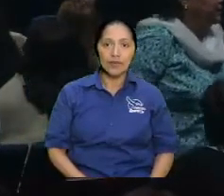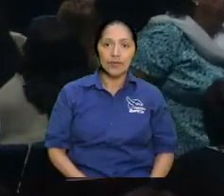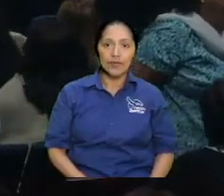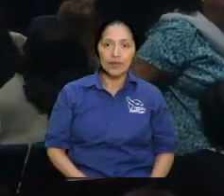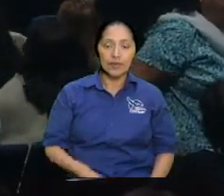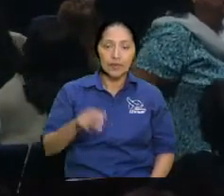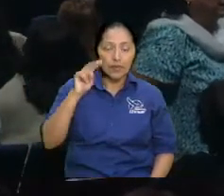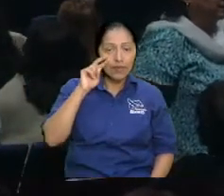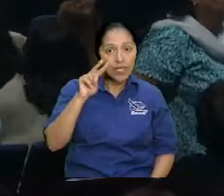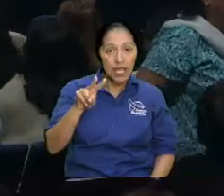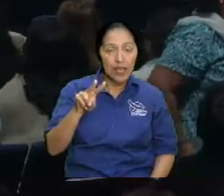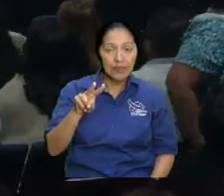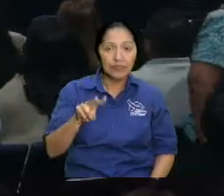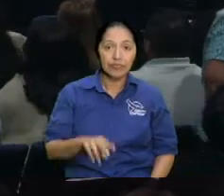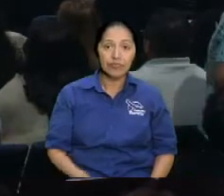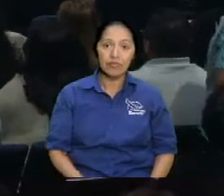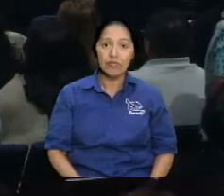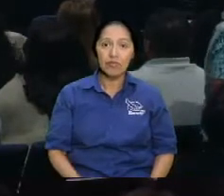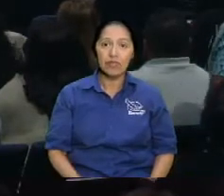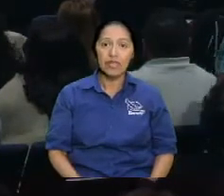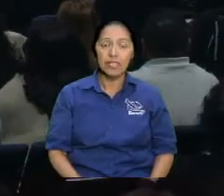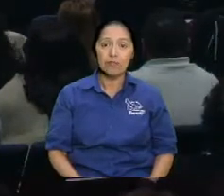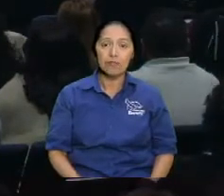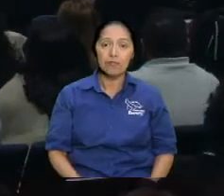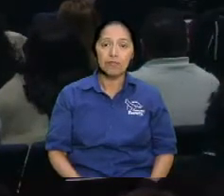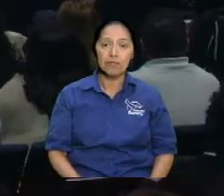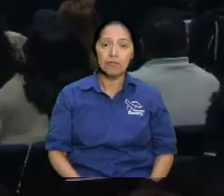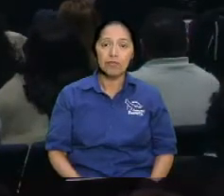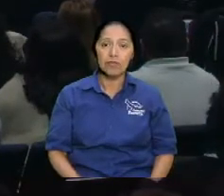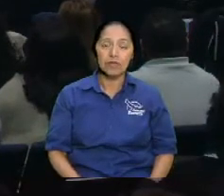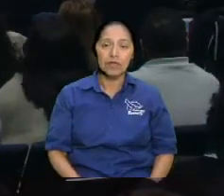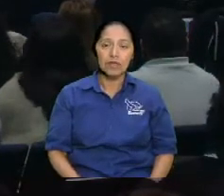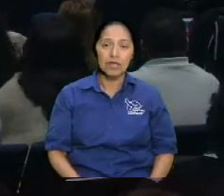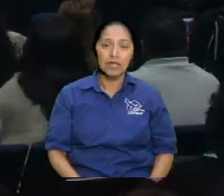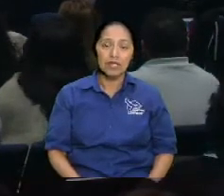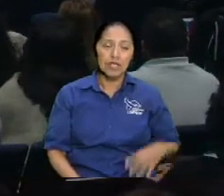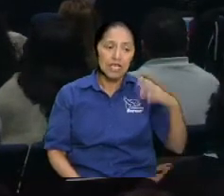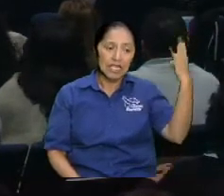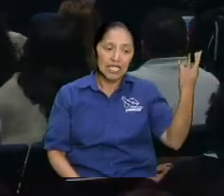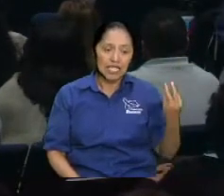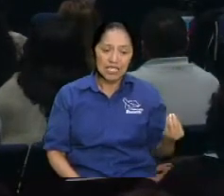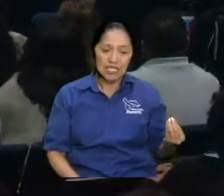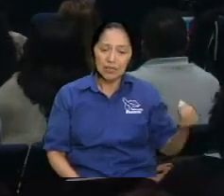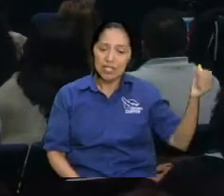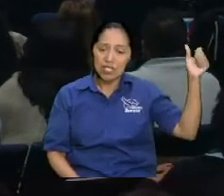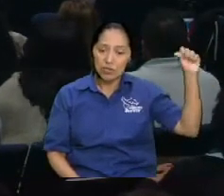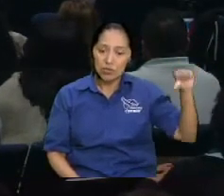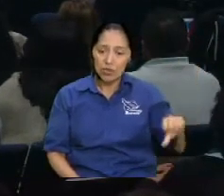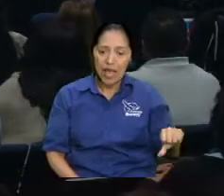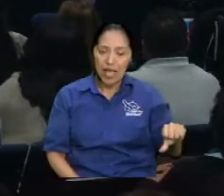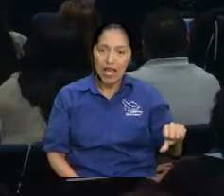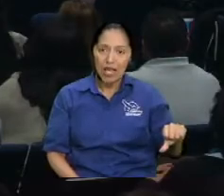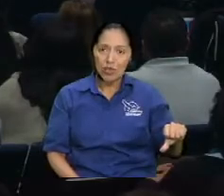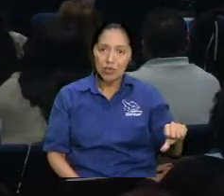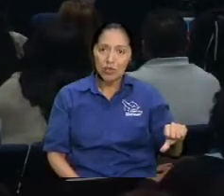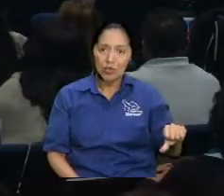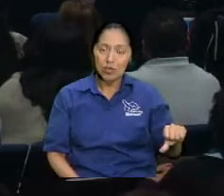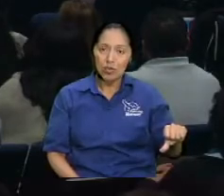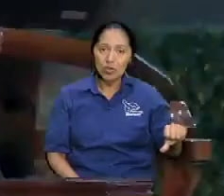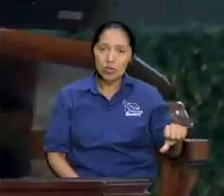espíritus de madianitas son esos que insistentemente están hablando acerca de,